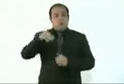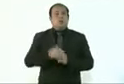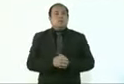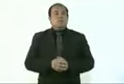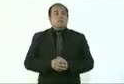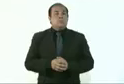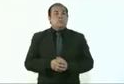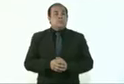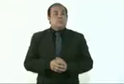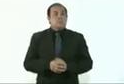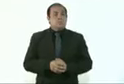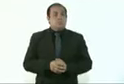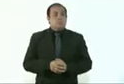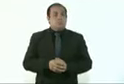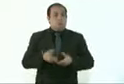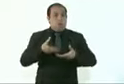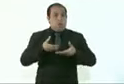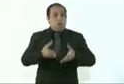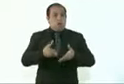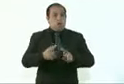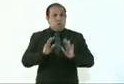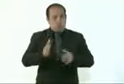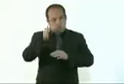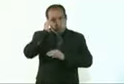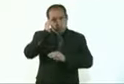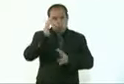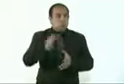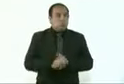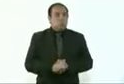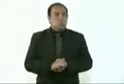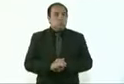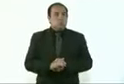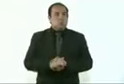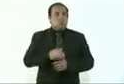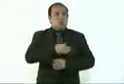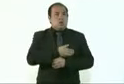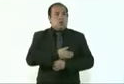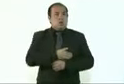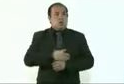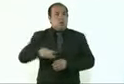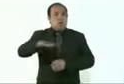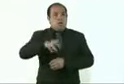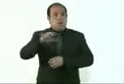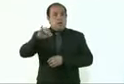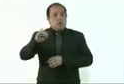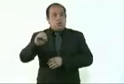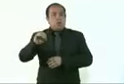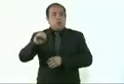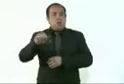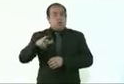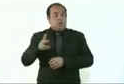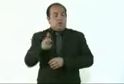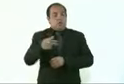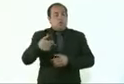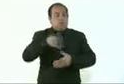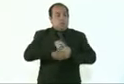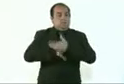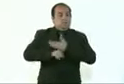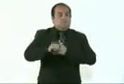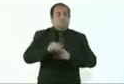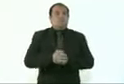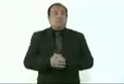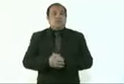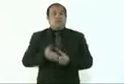Autónomo de México, la dirección que es conocida, Campus Río Hondo, en el estacionamiento del antiguo Hospital de Marina. La entrada es